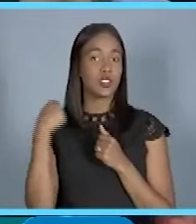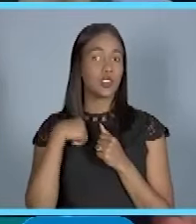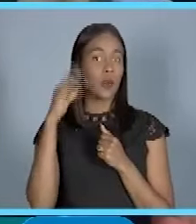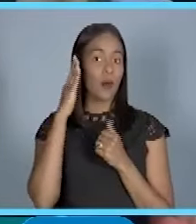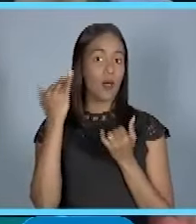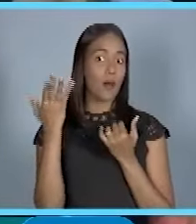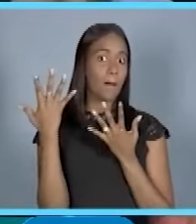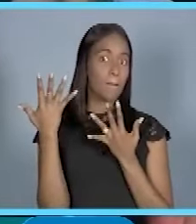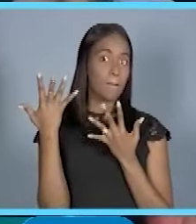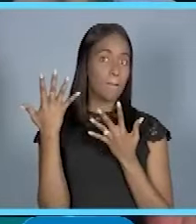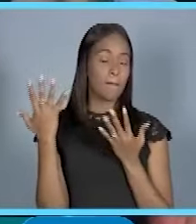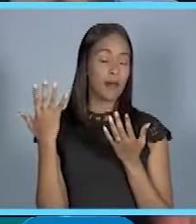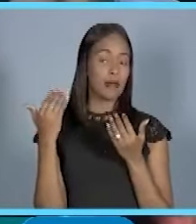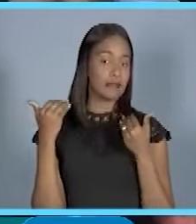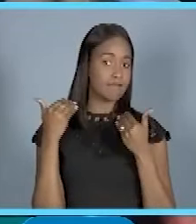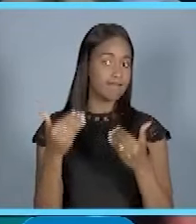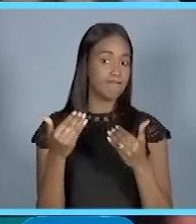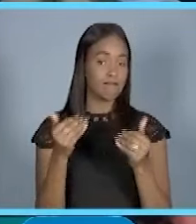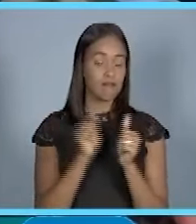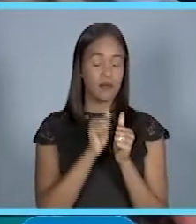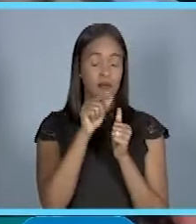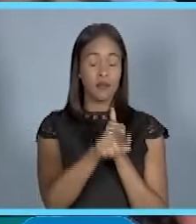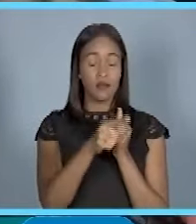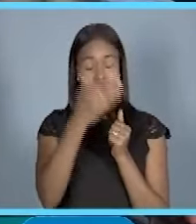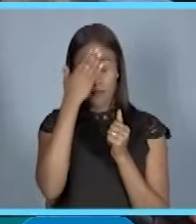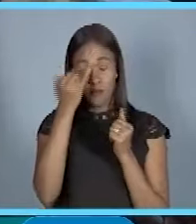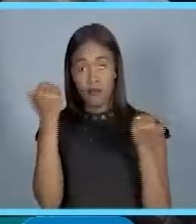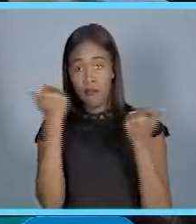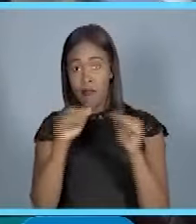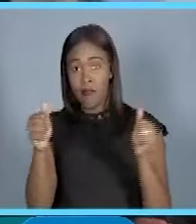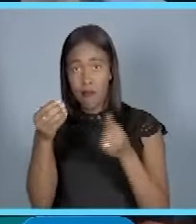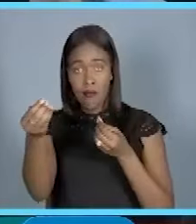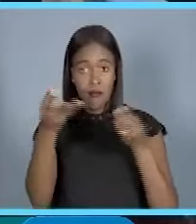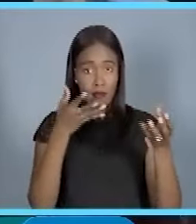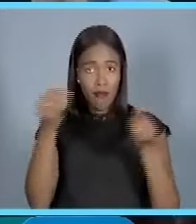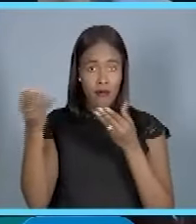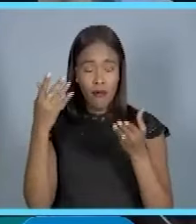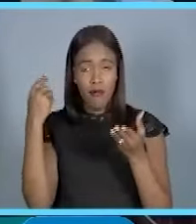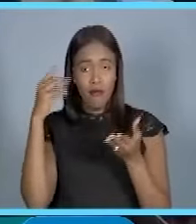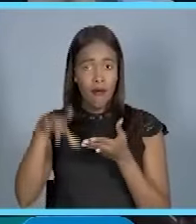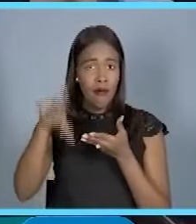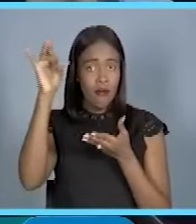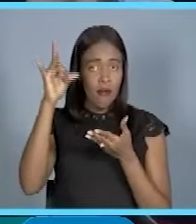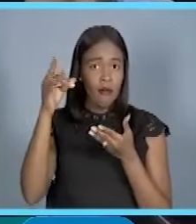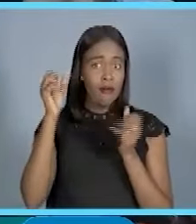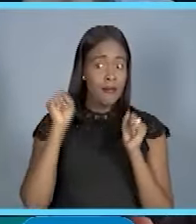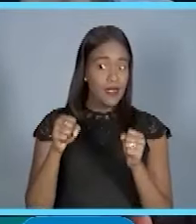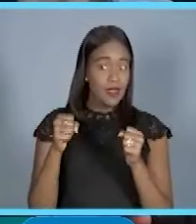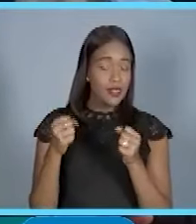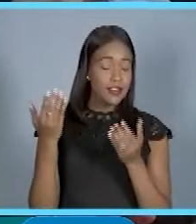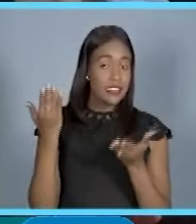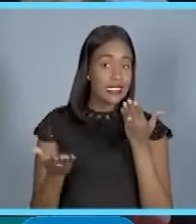esperar el desarrollo de las pesquisas, porque cualquier dato que podamos nosotros adelantar pudiera